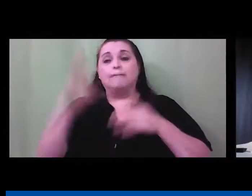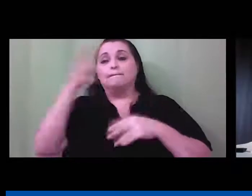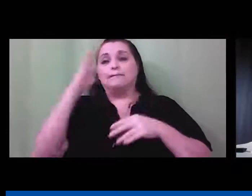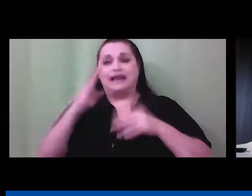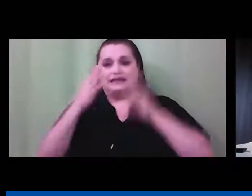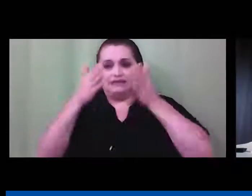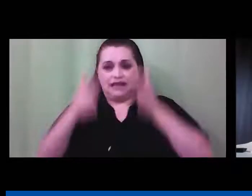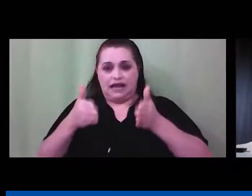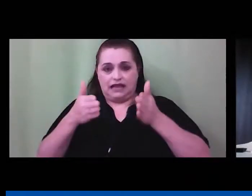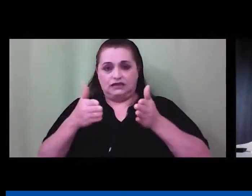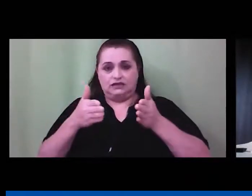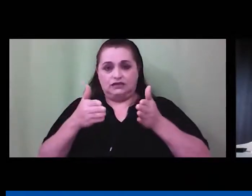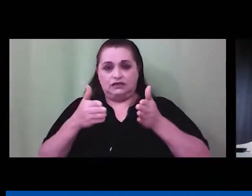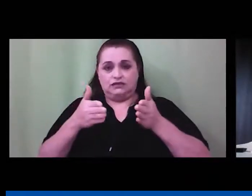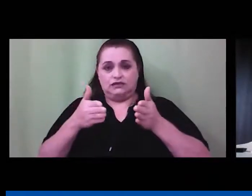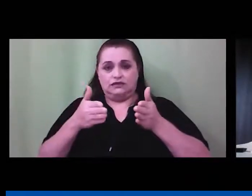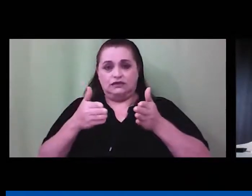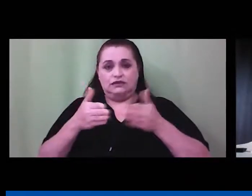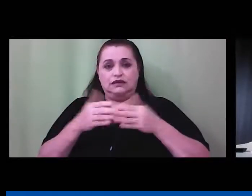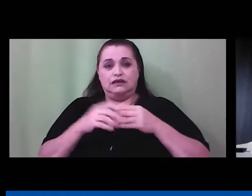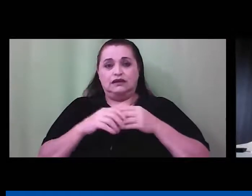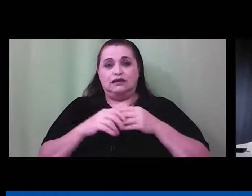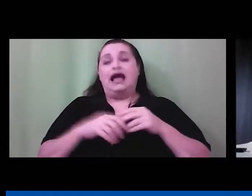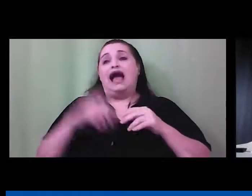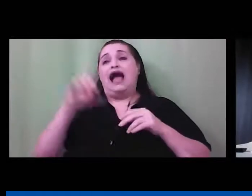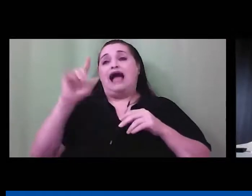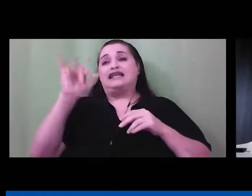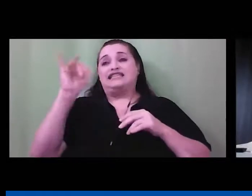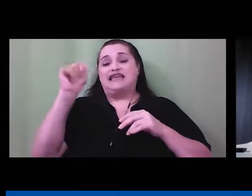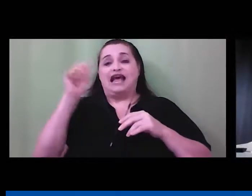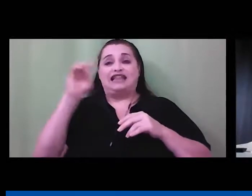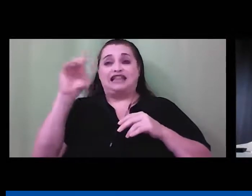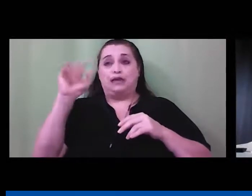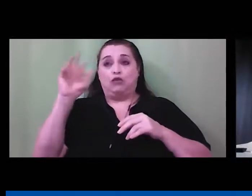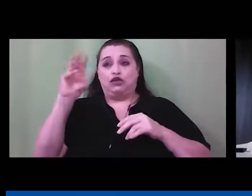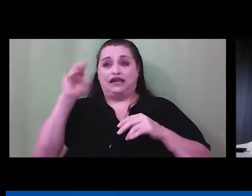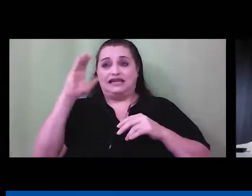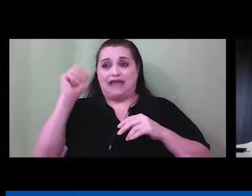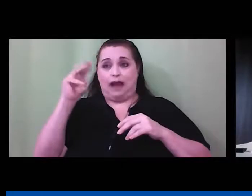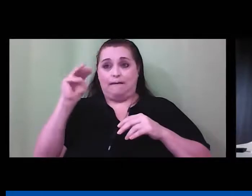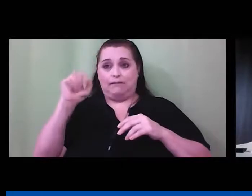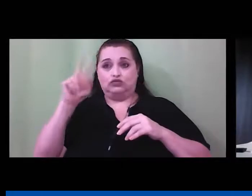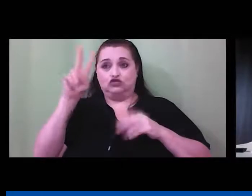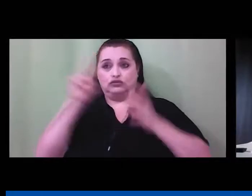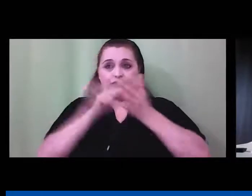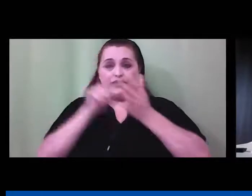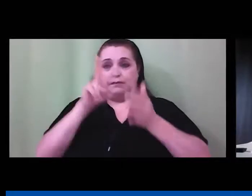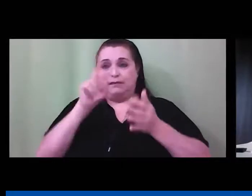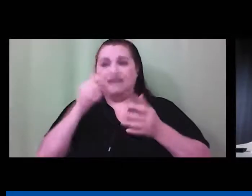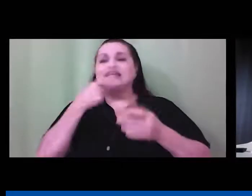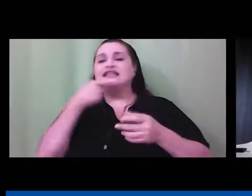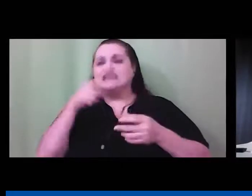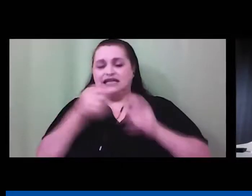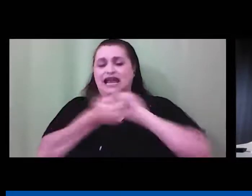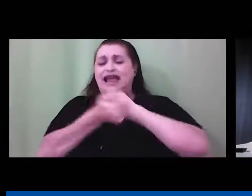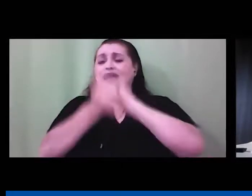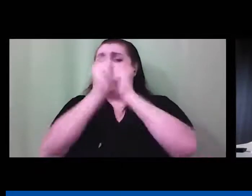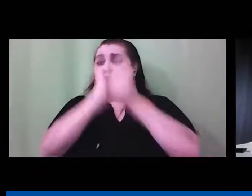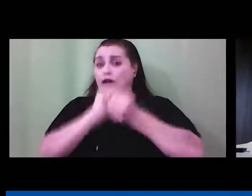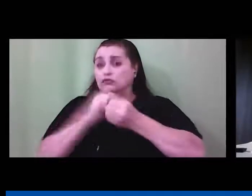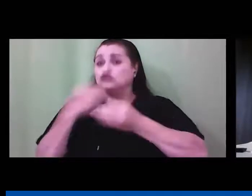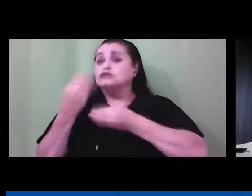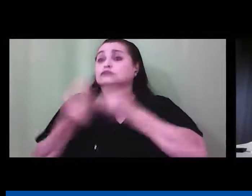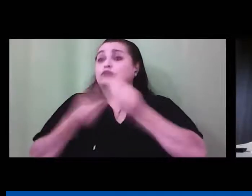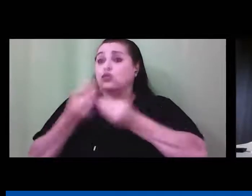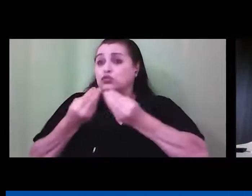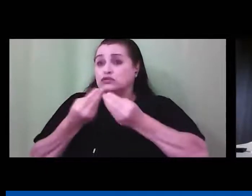brasileños, Aguiar, Demóstenes y Campos 2020, y ellos dicen: los cambios se producen cuando